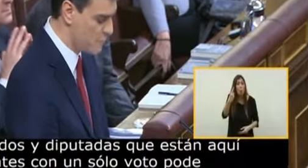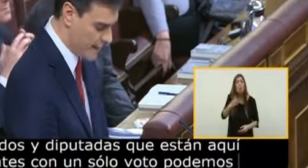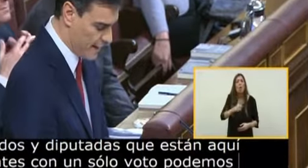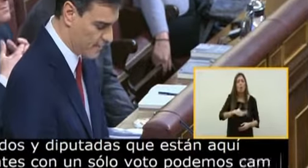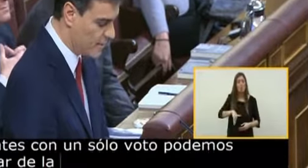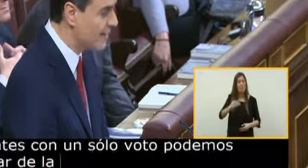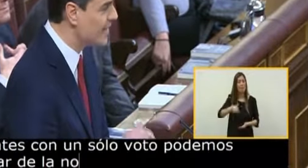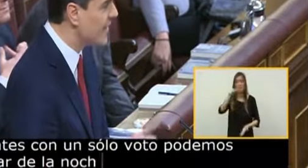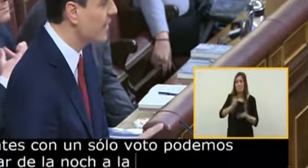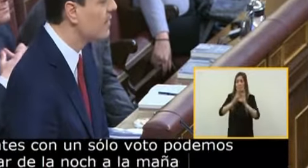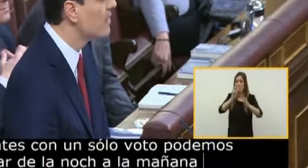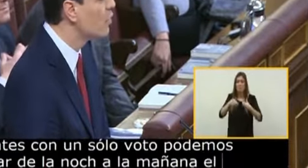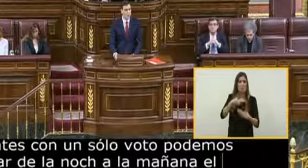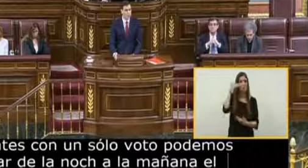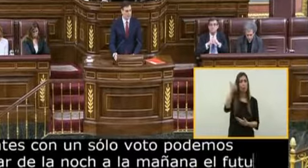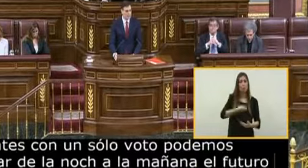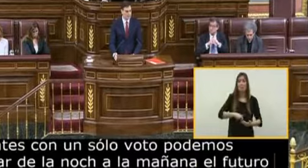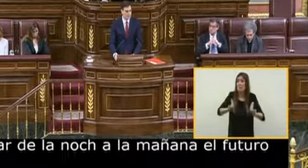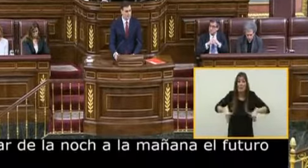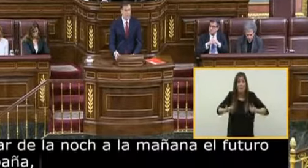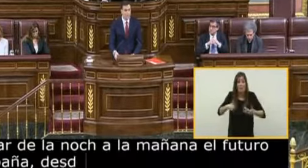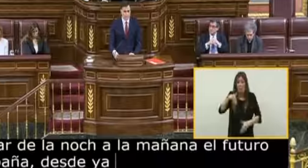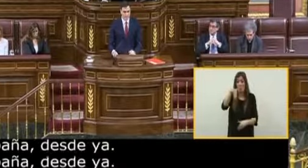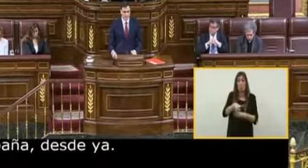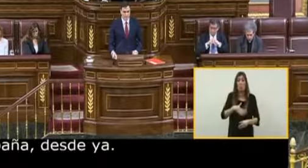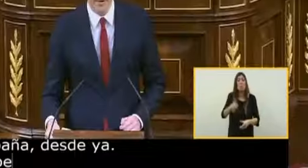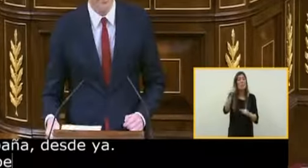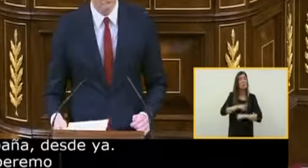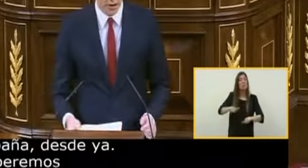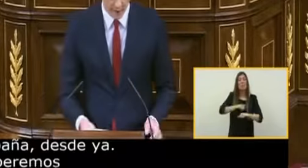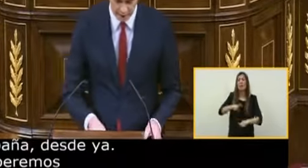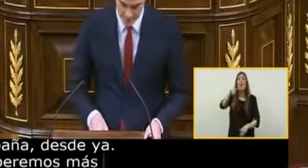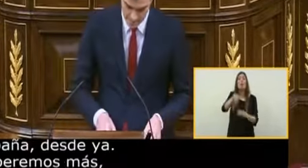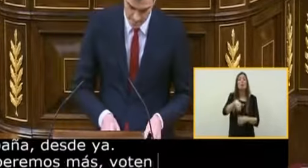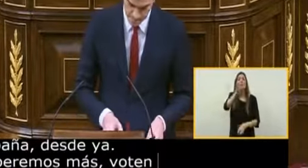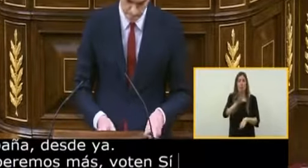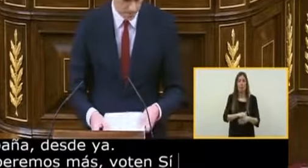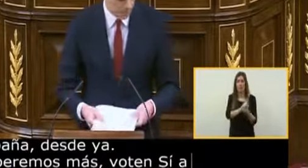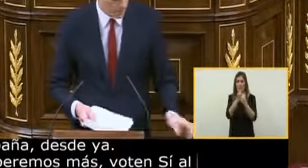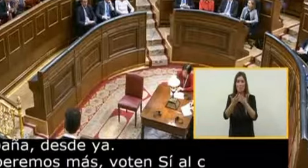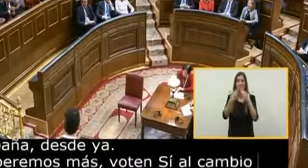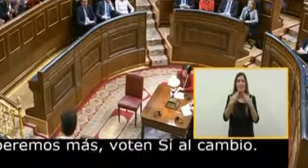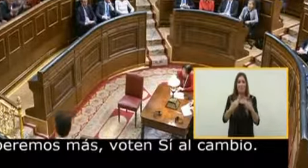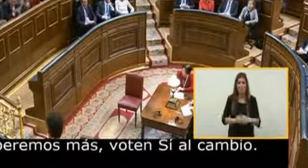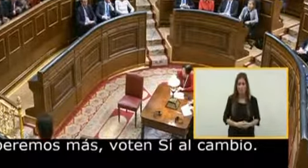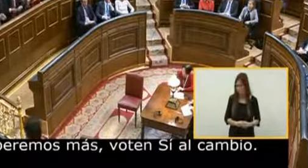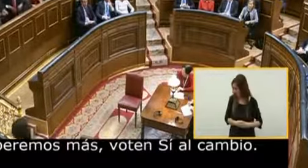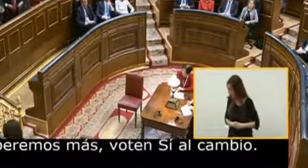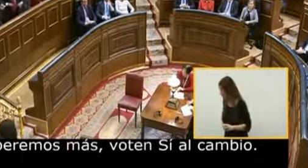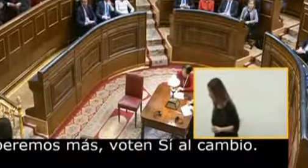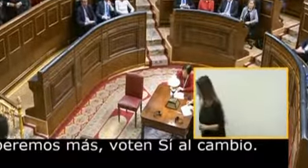el futuro de España. Desde ya, no esperemos más, voten sí al cambio. Muchísimas gracias.